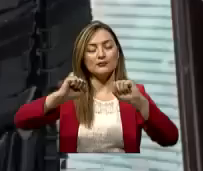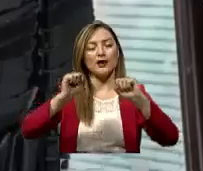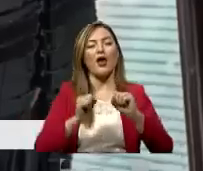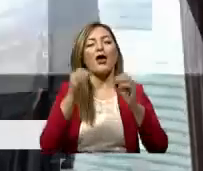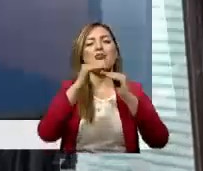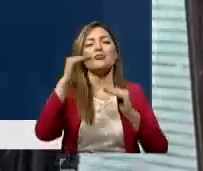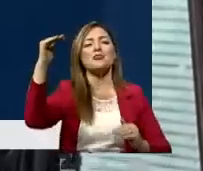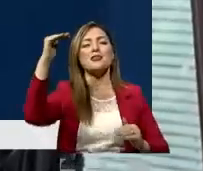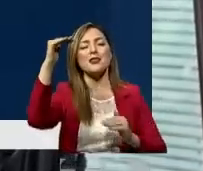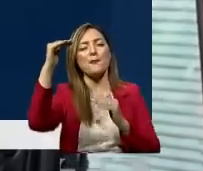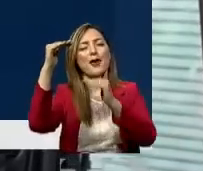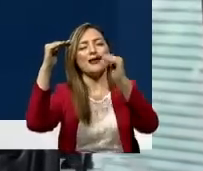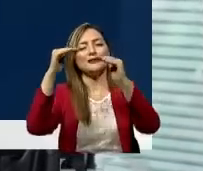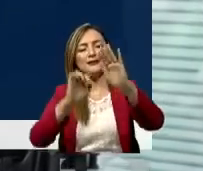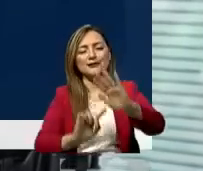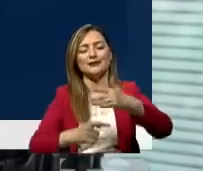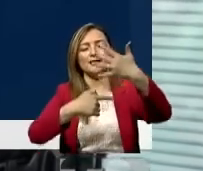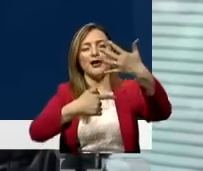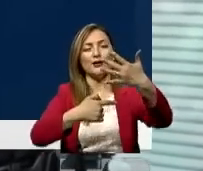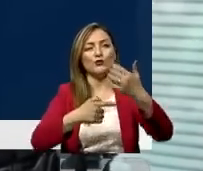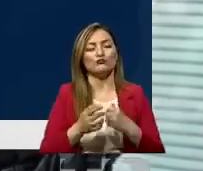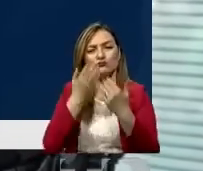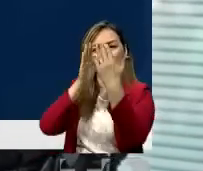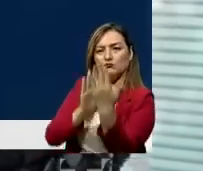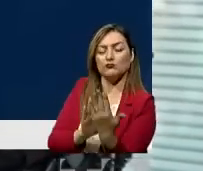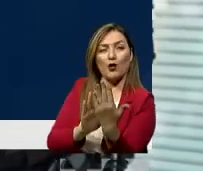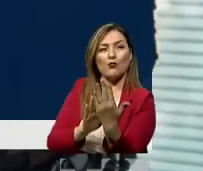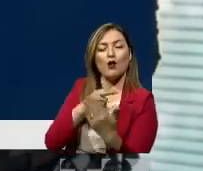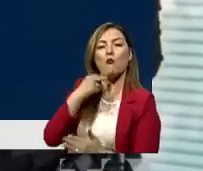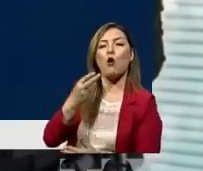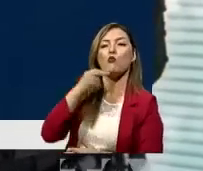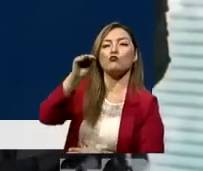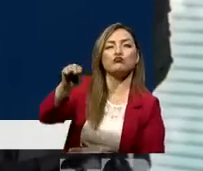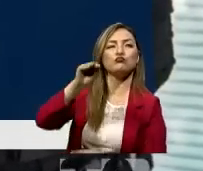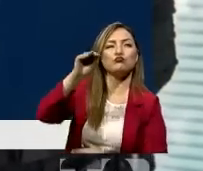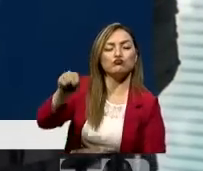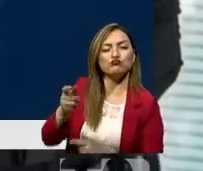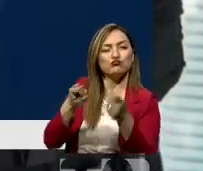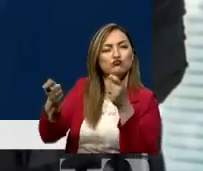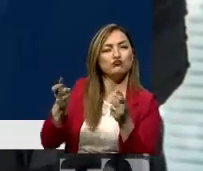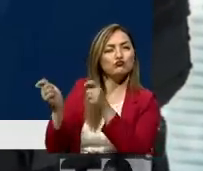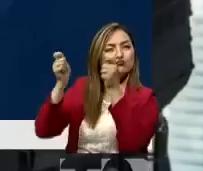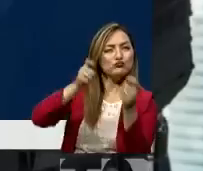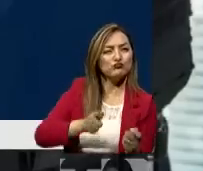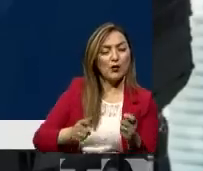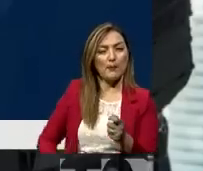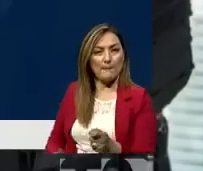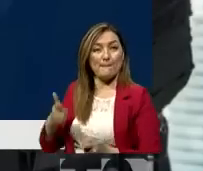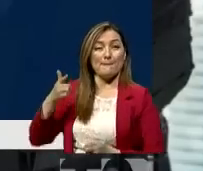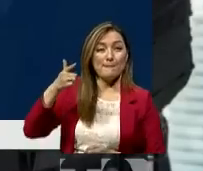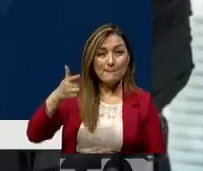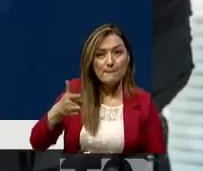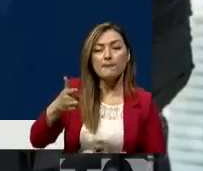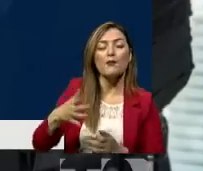de la fuerza: presencia, verbalización, control físico, técnicas defensivas menos letales, fuerza potencialmente letal y